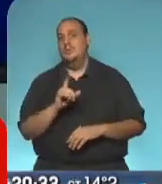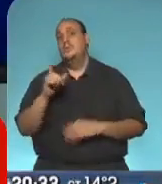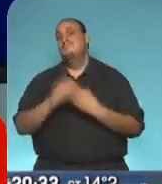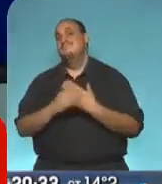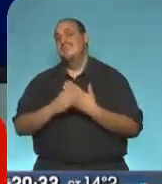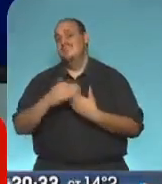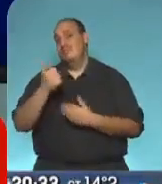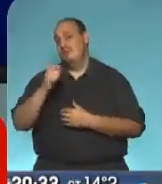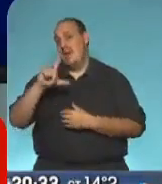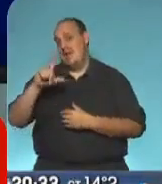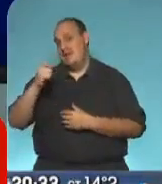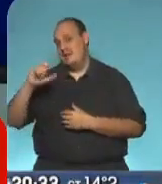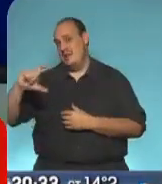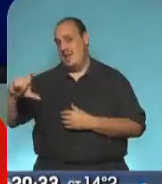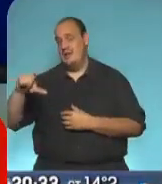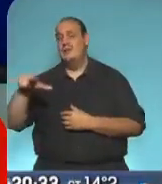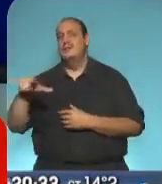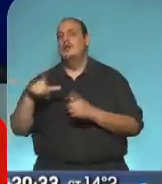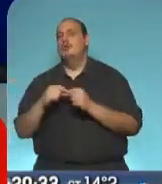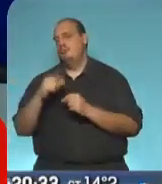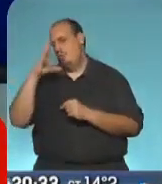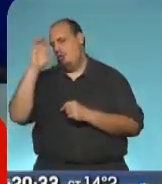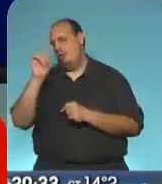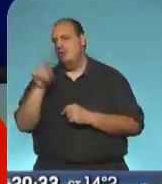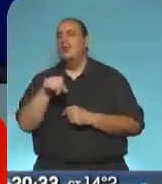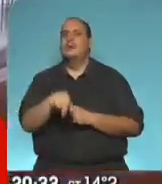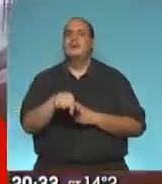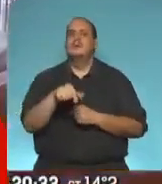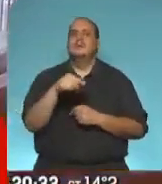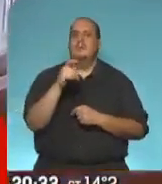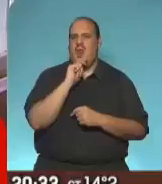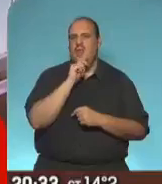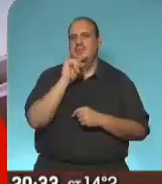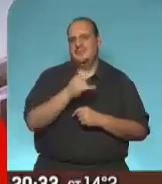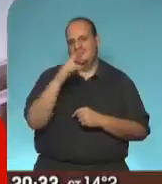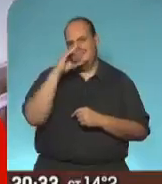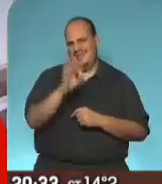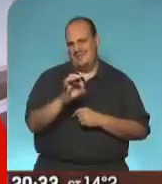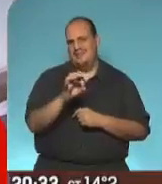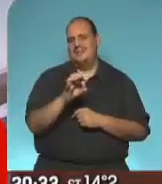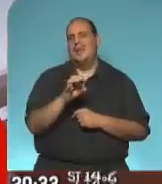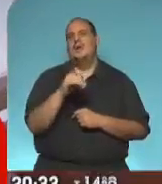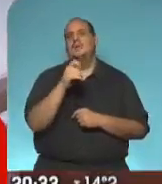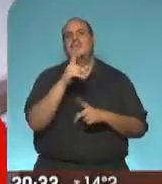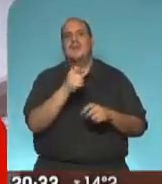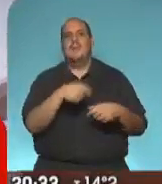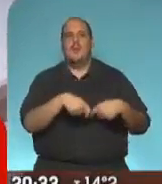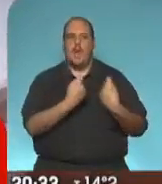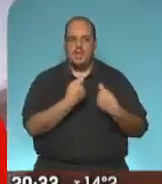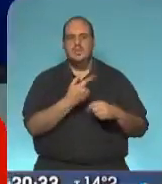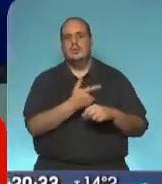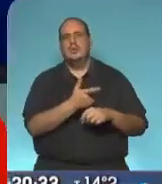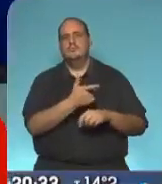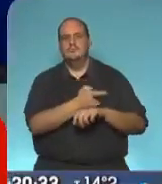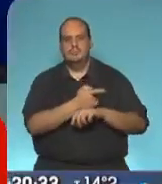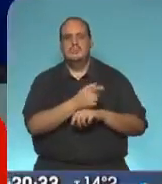el número, no oficializaba el número. Gastón Zulach sí le hablaba de 70 casos entre delitos con violencia o armas, violaciones, abusos sexuales